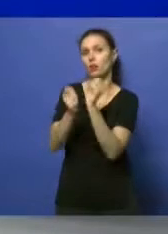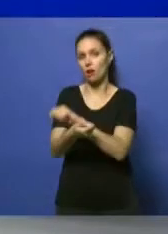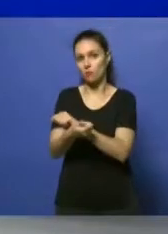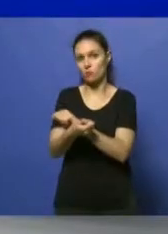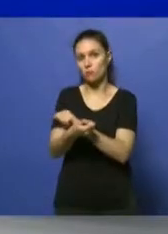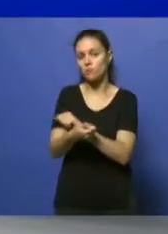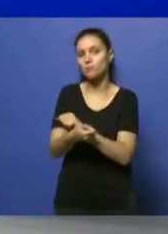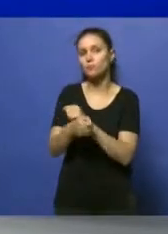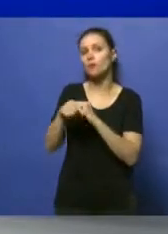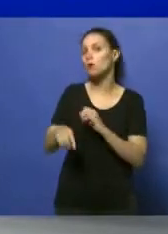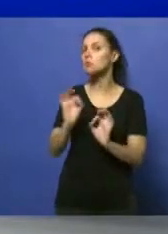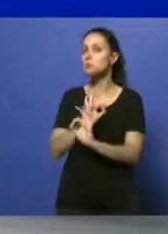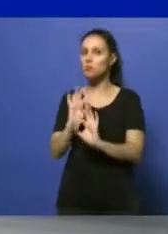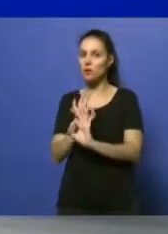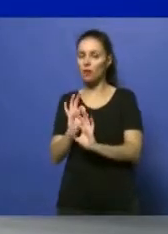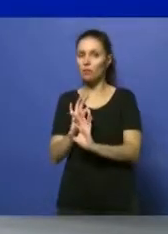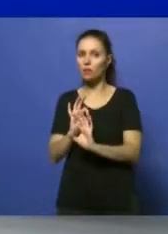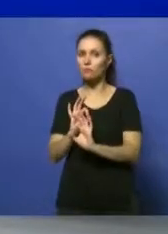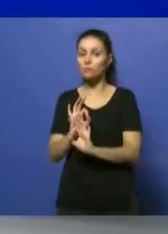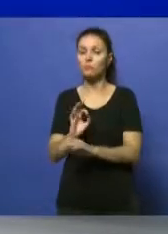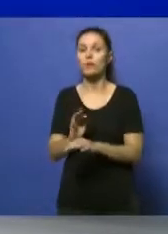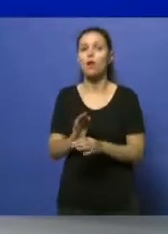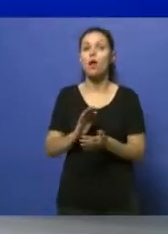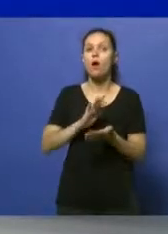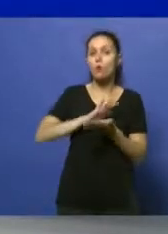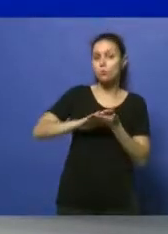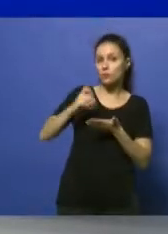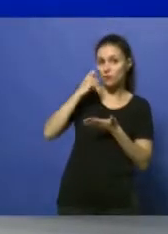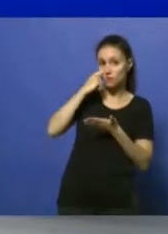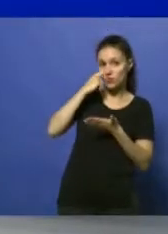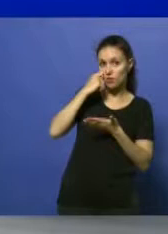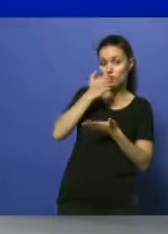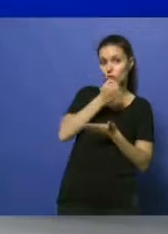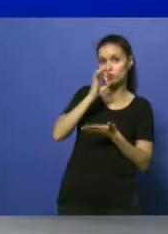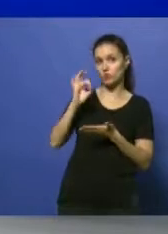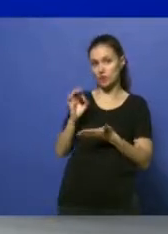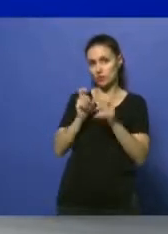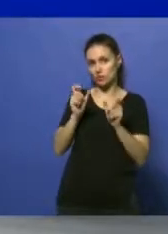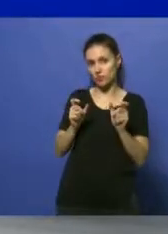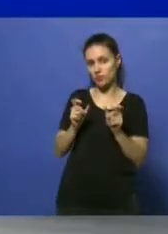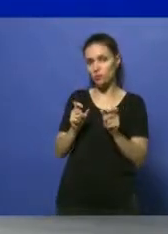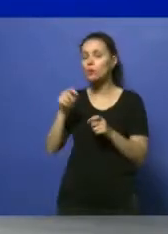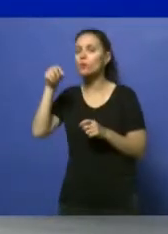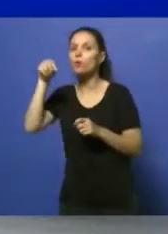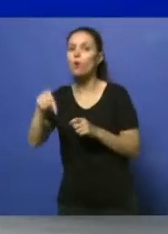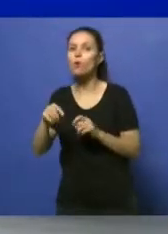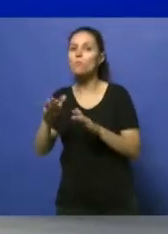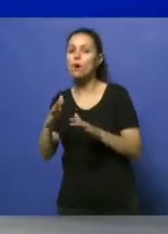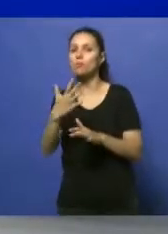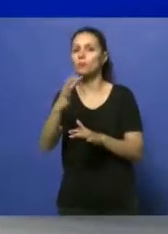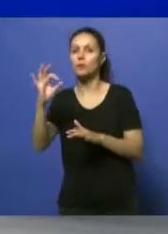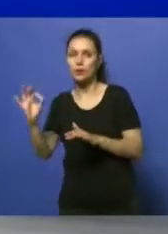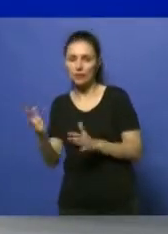mudamos éramos más de 600 personas trabajando en el hospital y hoy somos apenas un poquito más de 500. Se han abierto